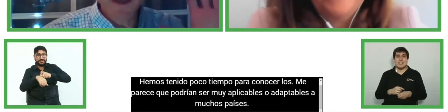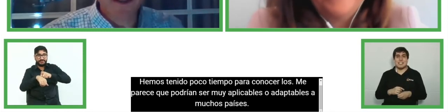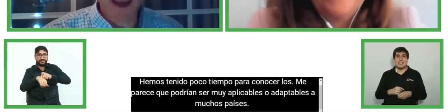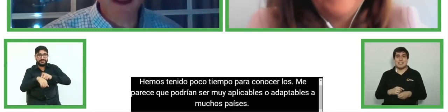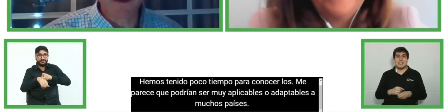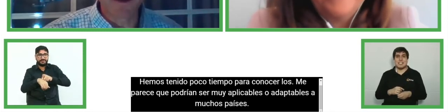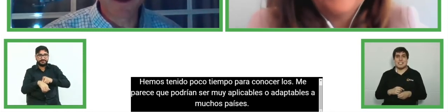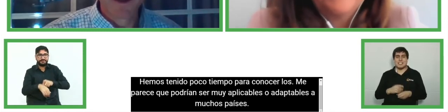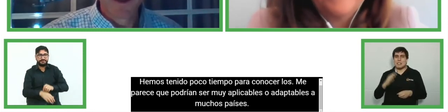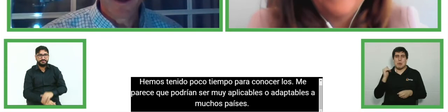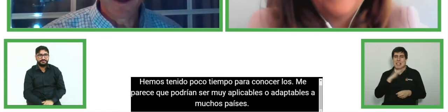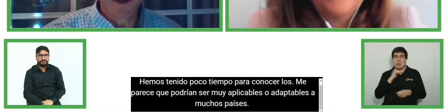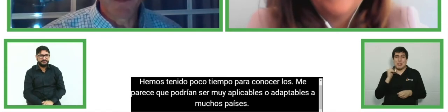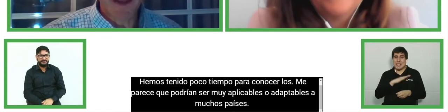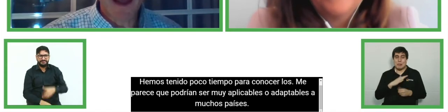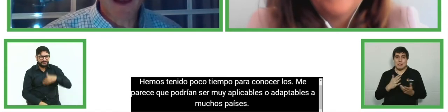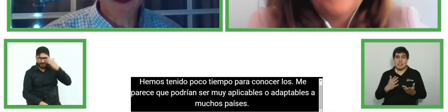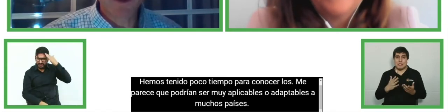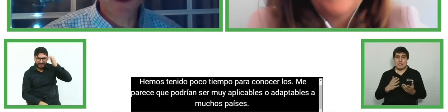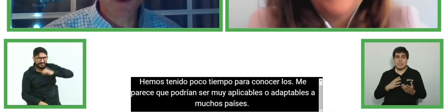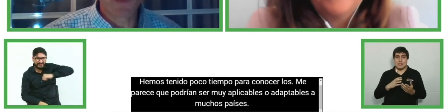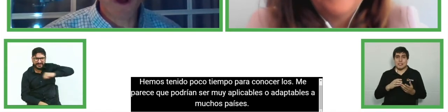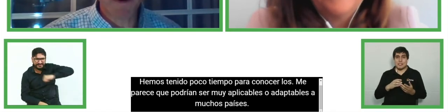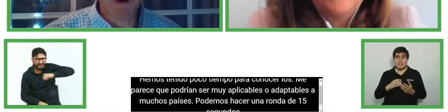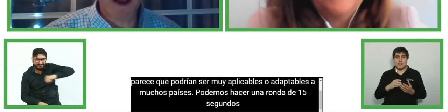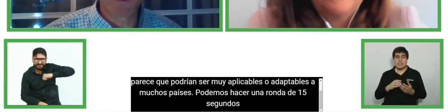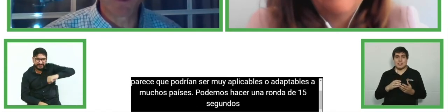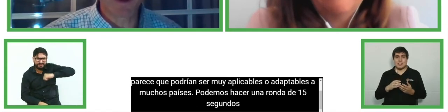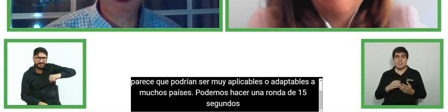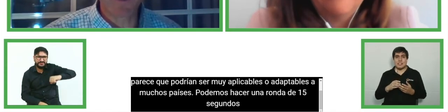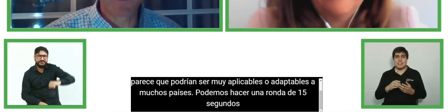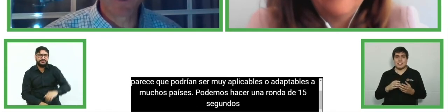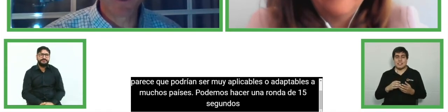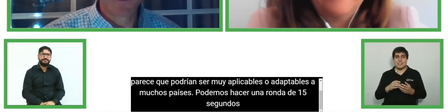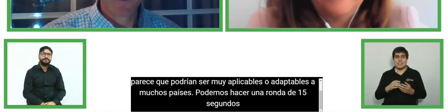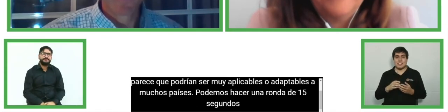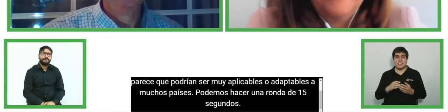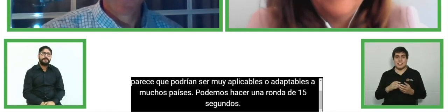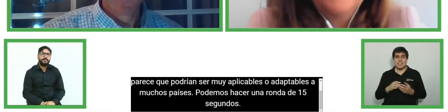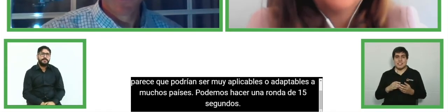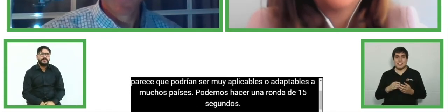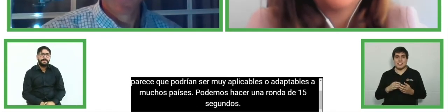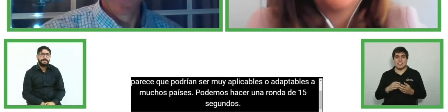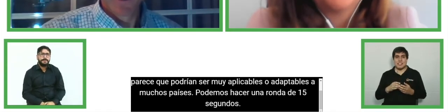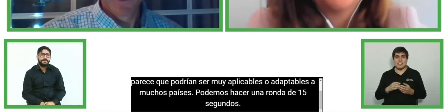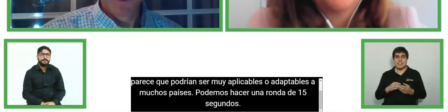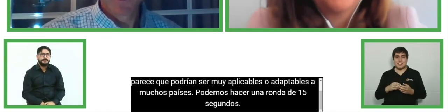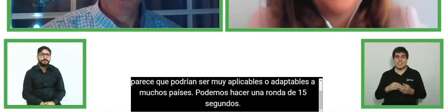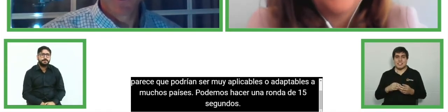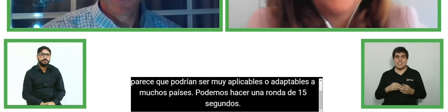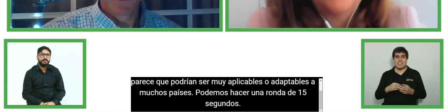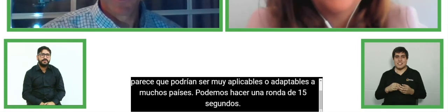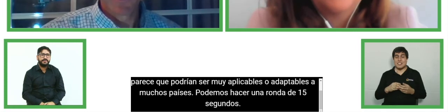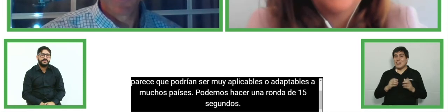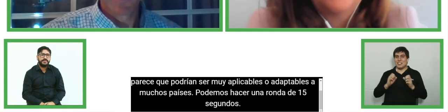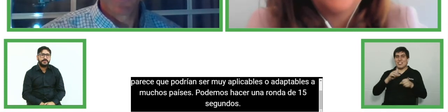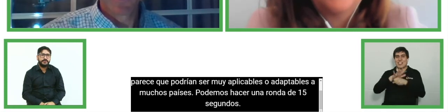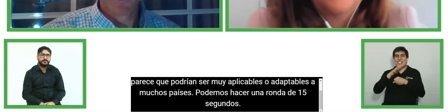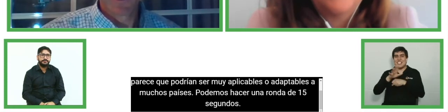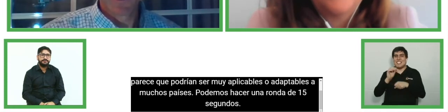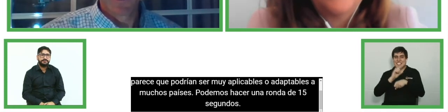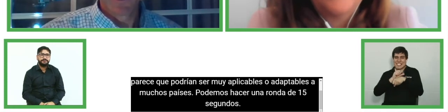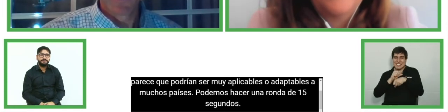ok, 15 seconds. Mihal, esto es un whip around, ok. Great. 15 seconds is a challenge.